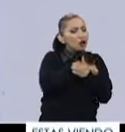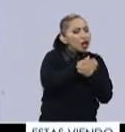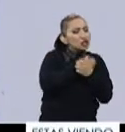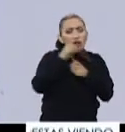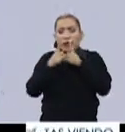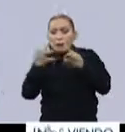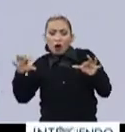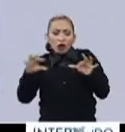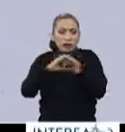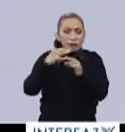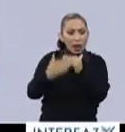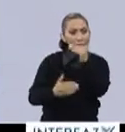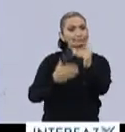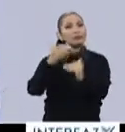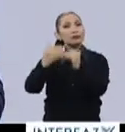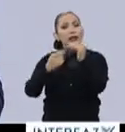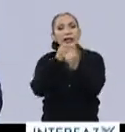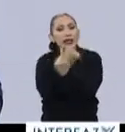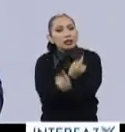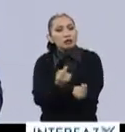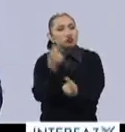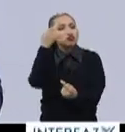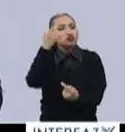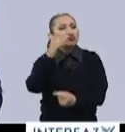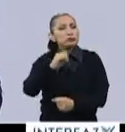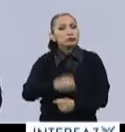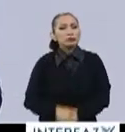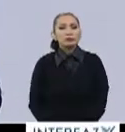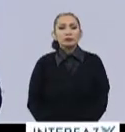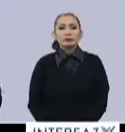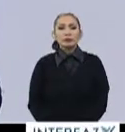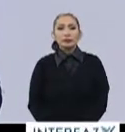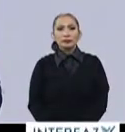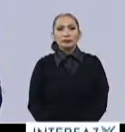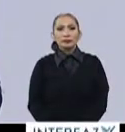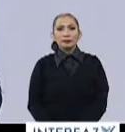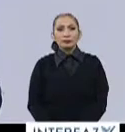con el deporte para el desarrollo de los niños, Franco?